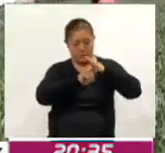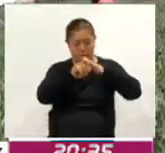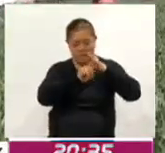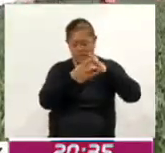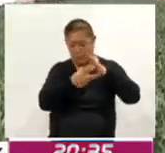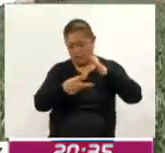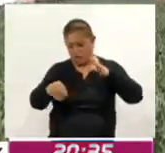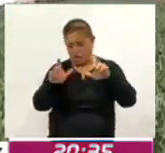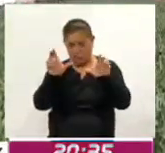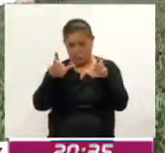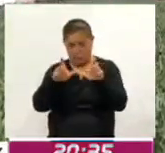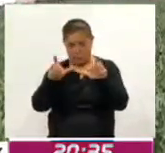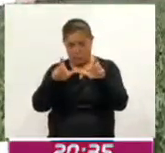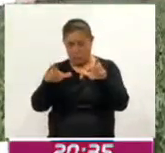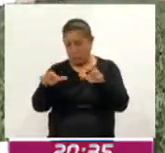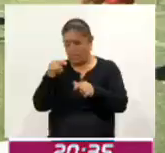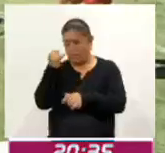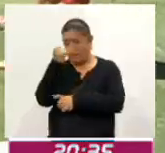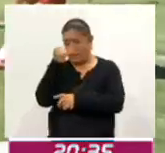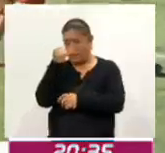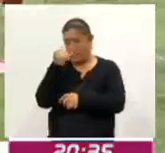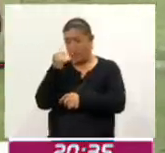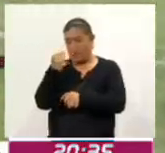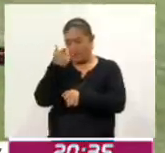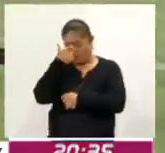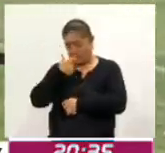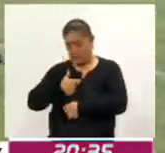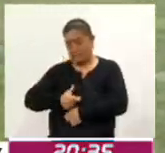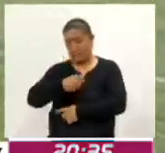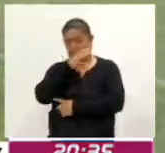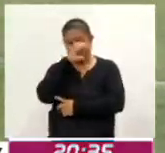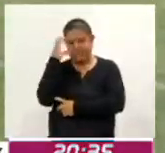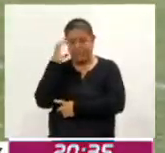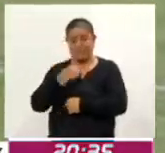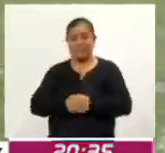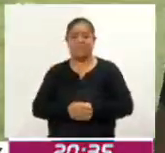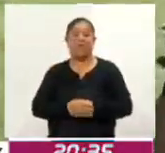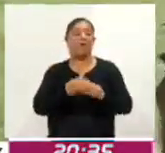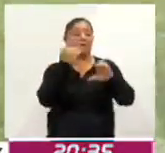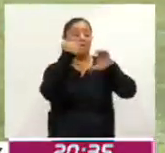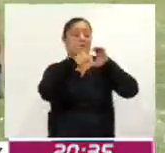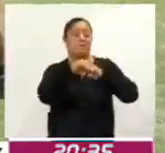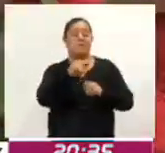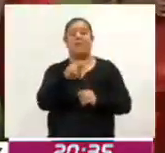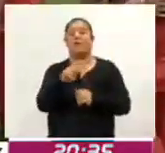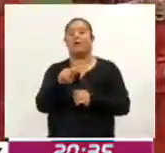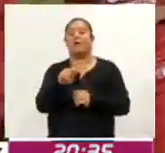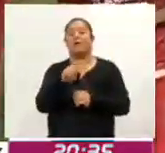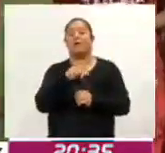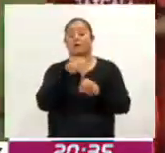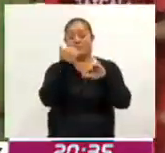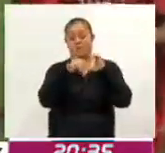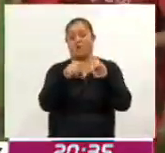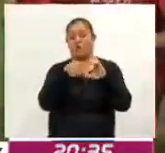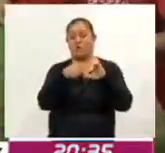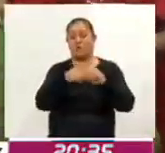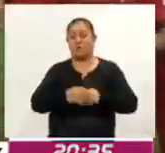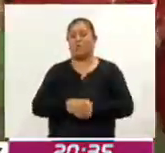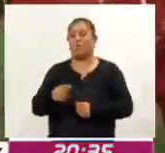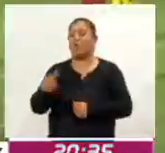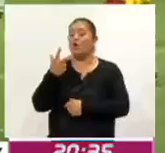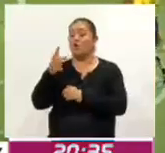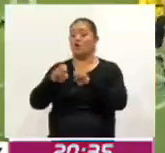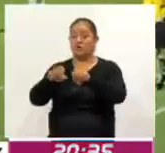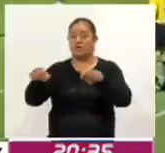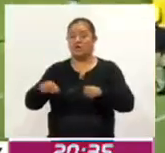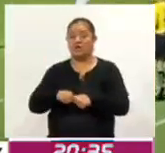con fotografía para enviarlos al correo correspondiente. El cupo máximo será de 8 equipos y el registro de jugadores por partido